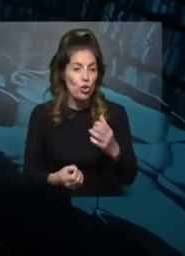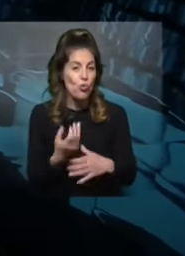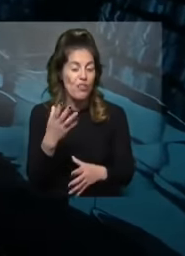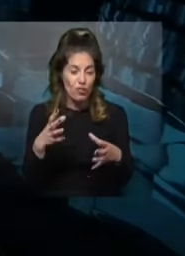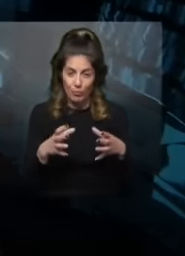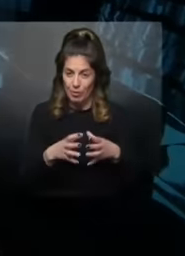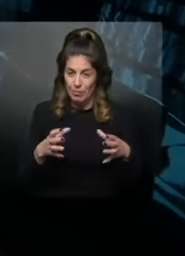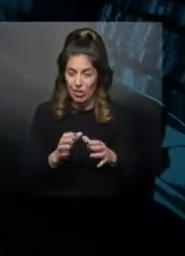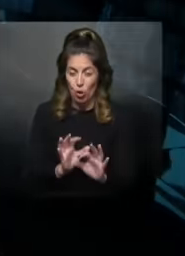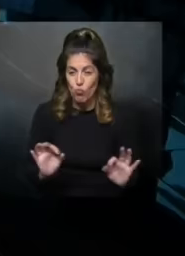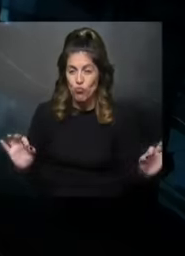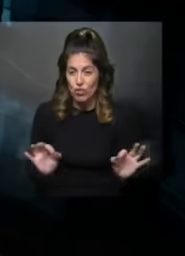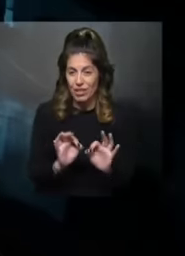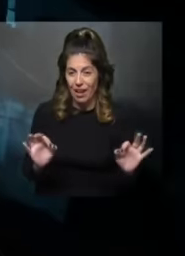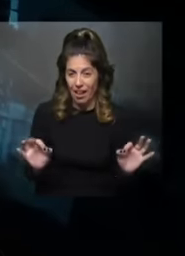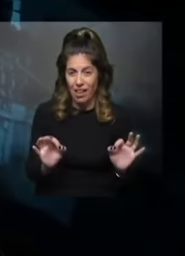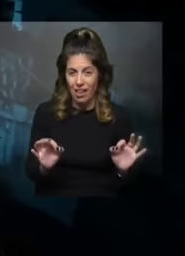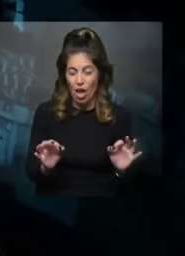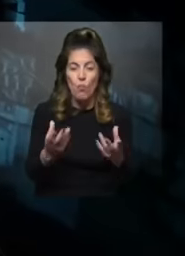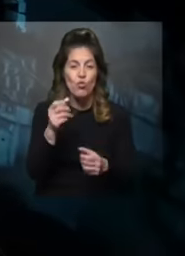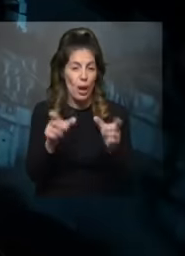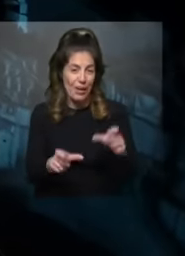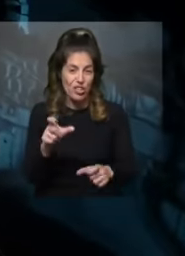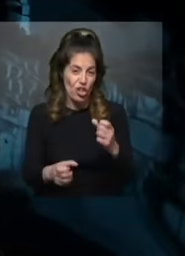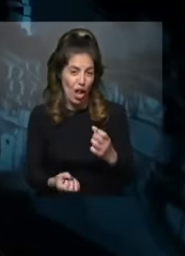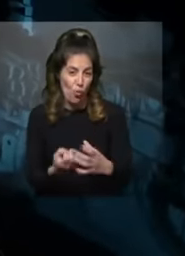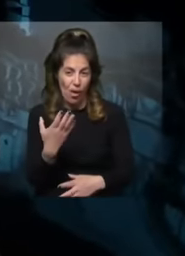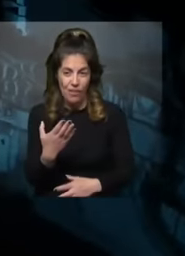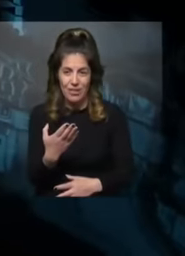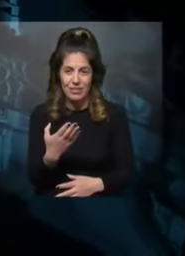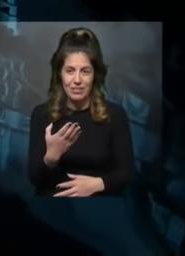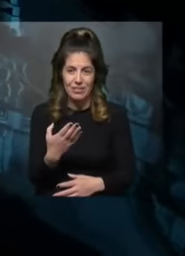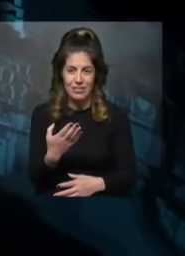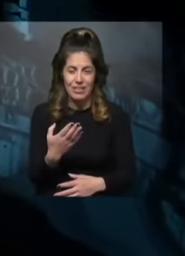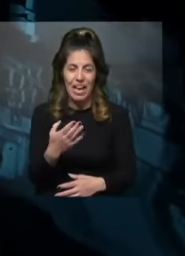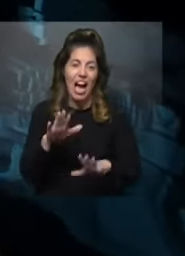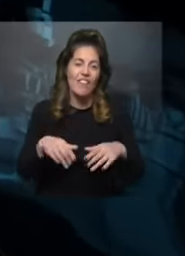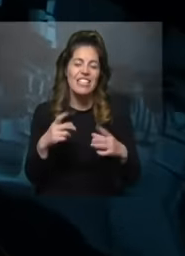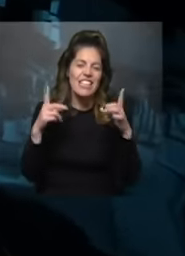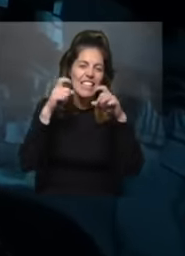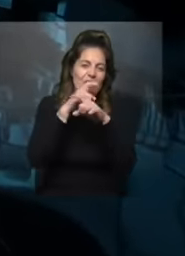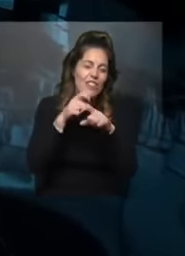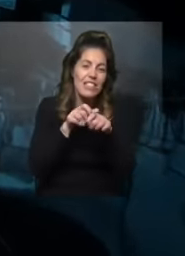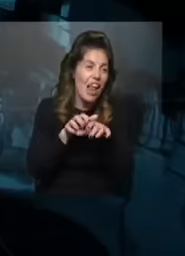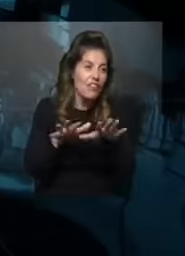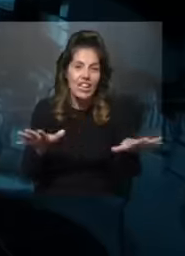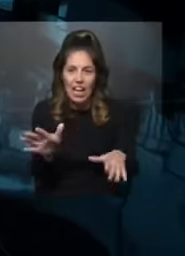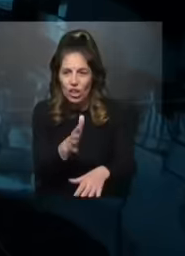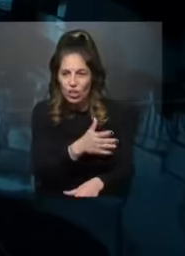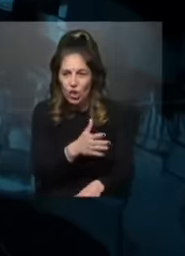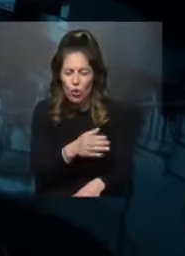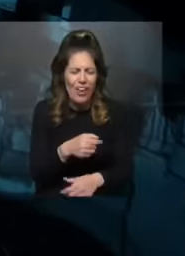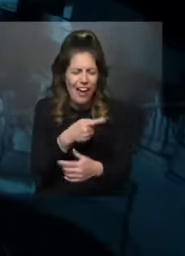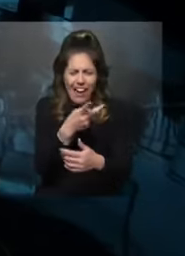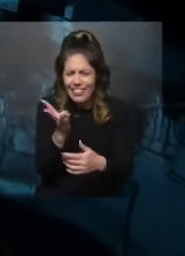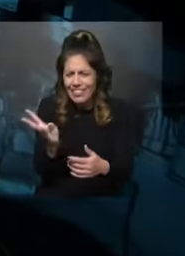movimiento musical, ¿no? Y hay mucha gente nueva que a veces es difícil de abarcar. Y hay una cantidad